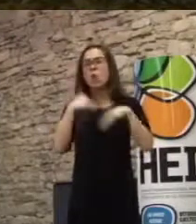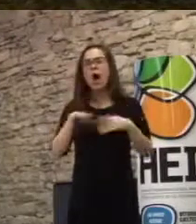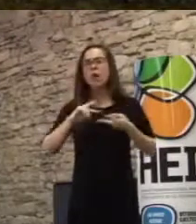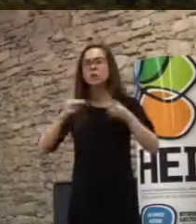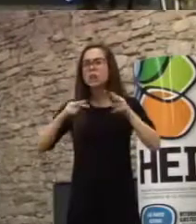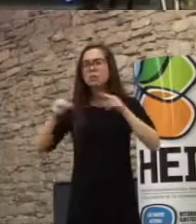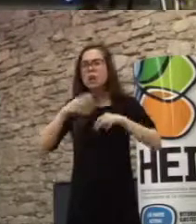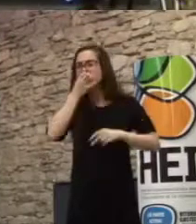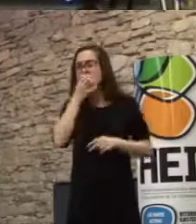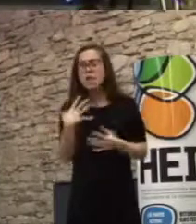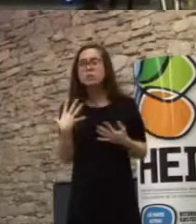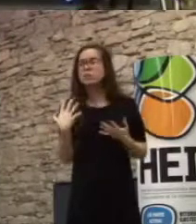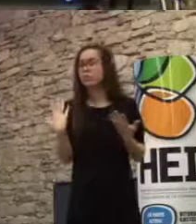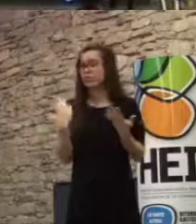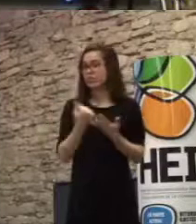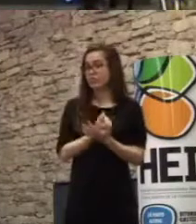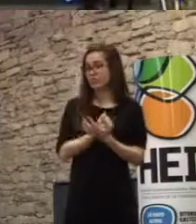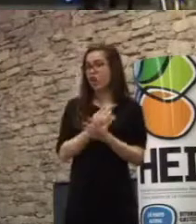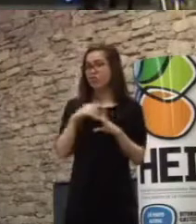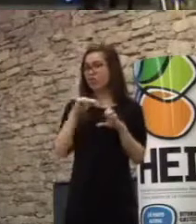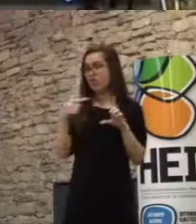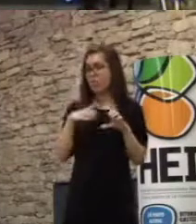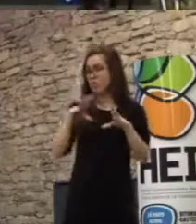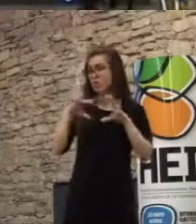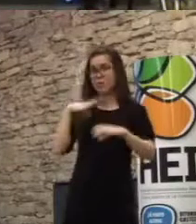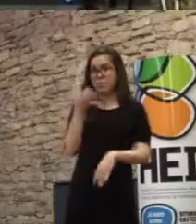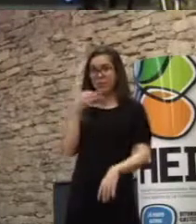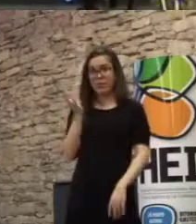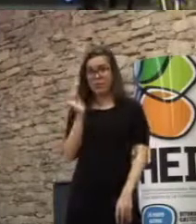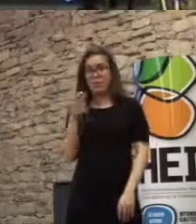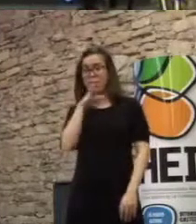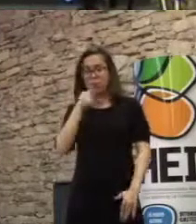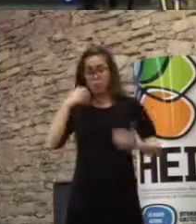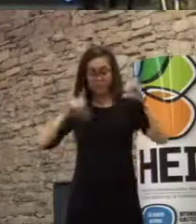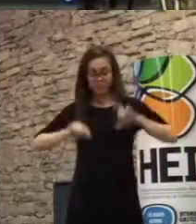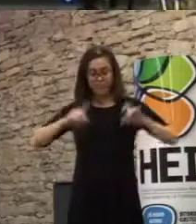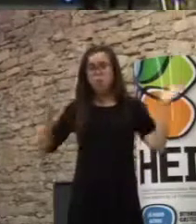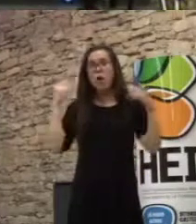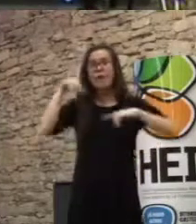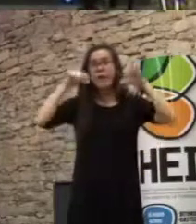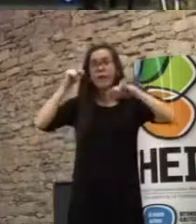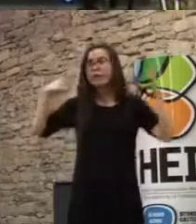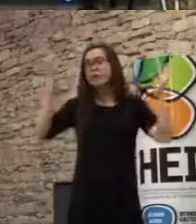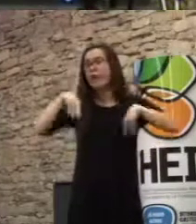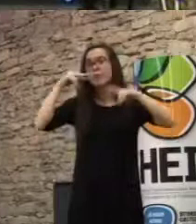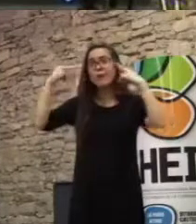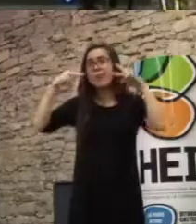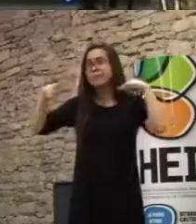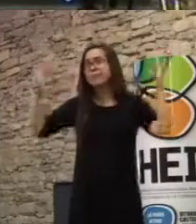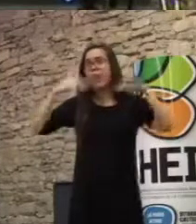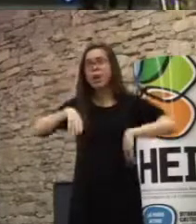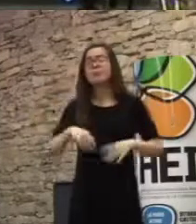aquí nadie ha tenido errores de comunicación ser invisible no atención tomando para esto